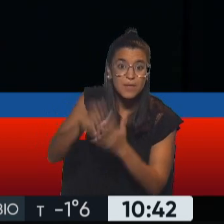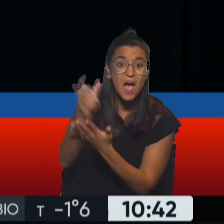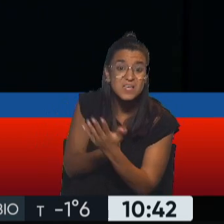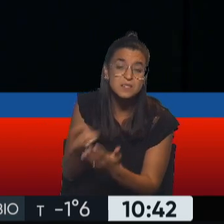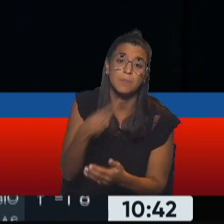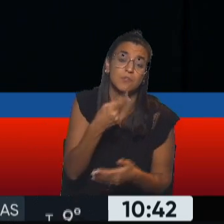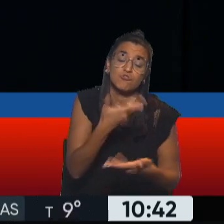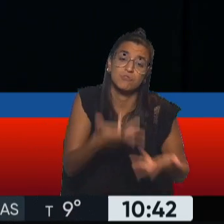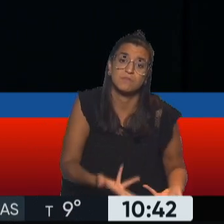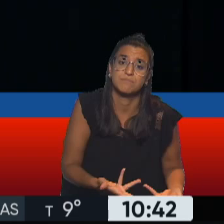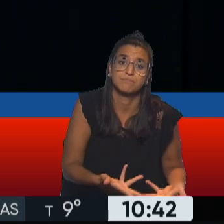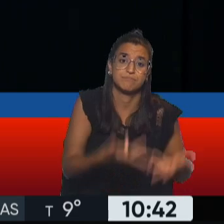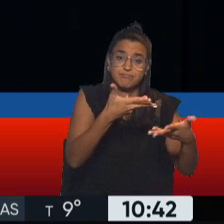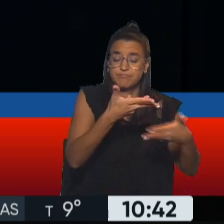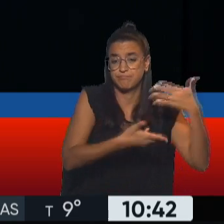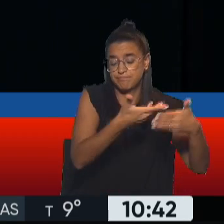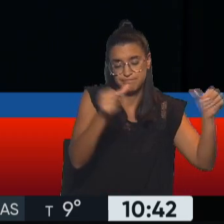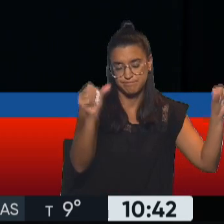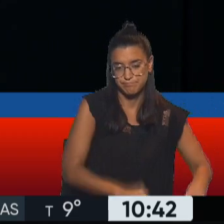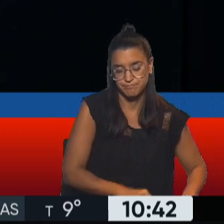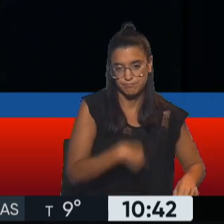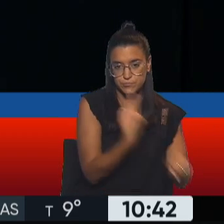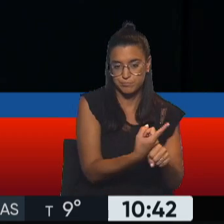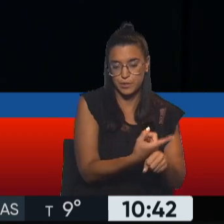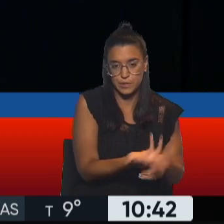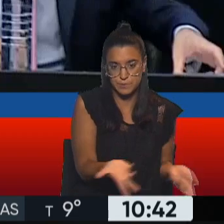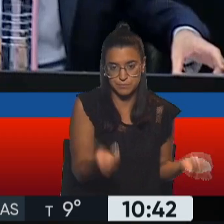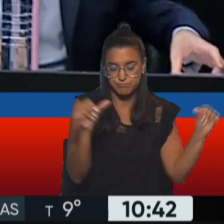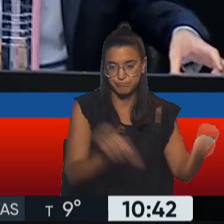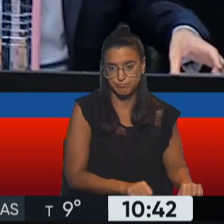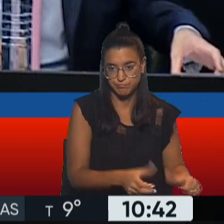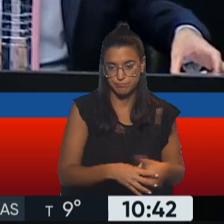posibilidad de continuar en la senda de la recuperación económica.